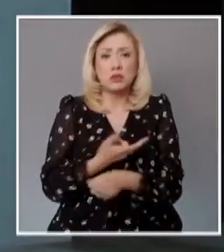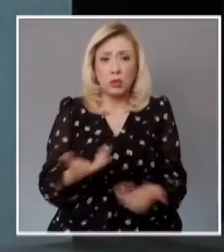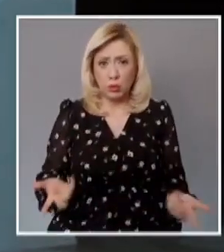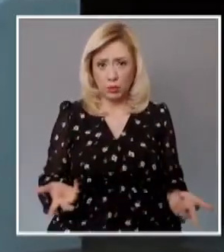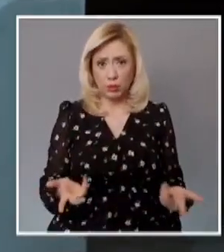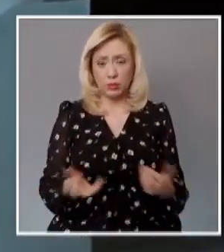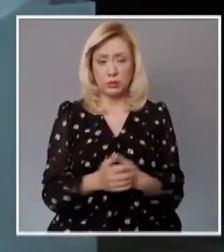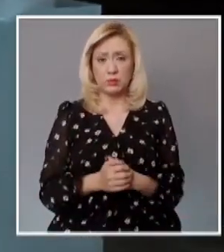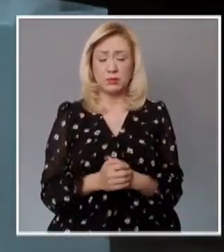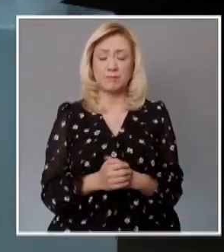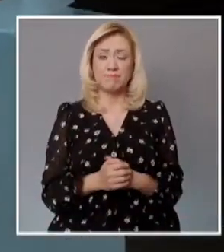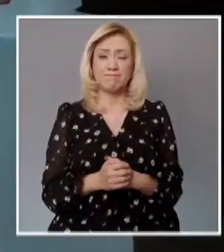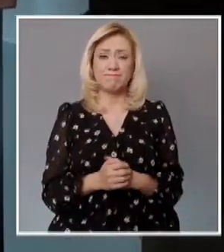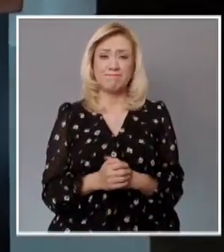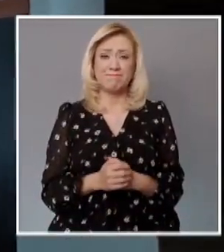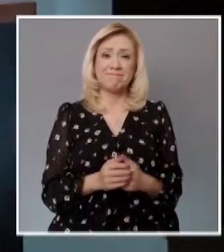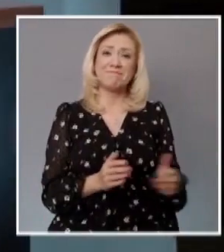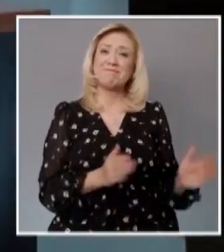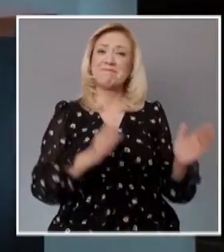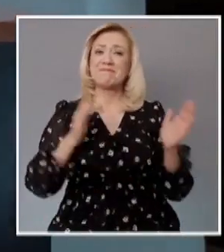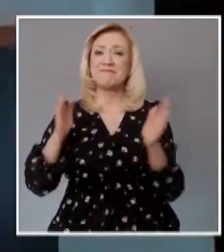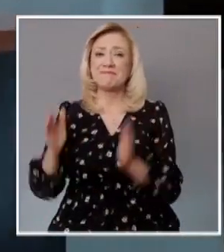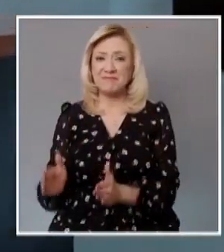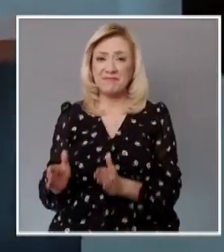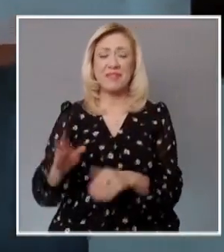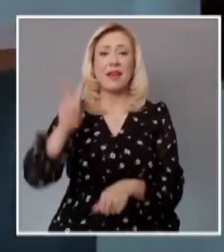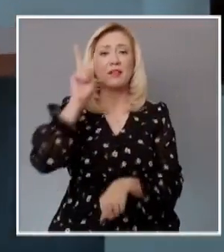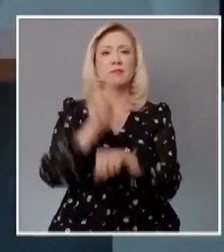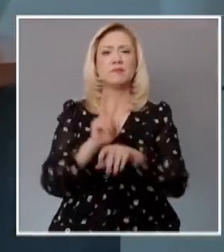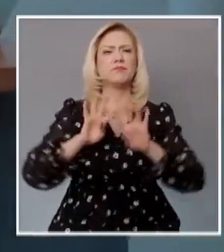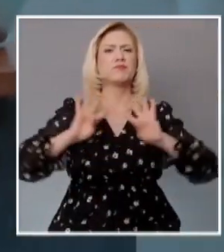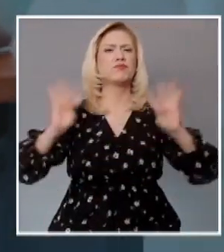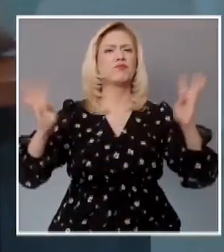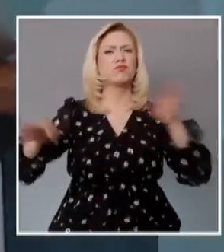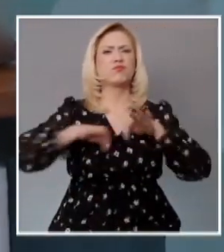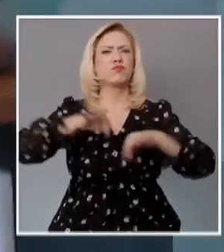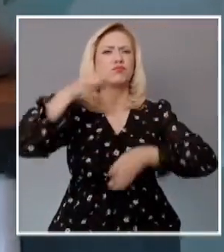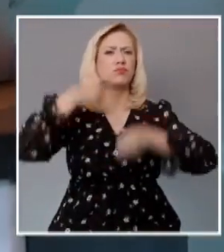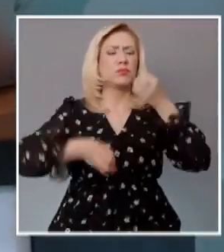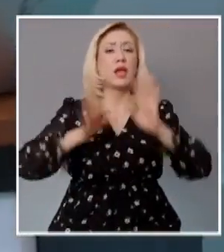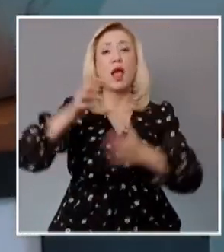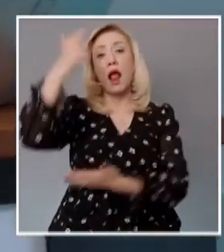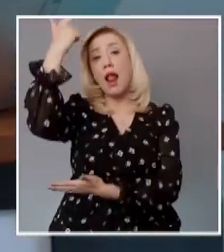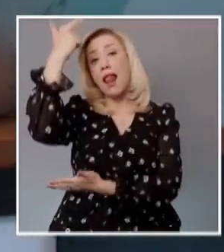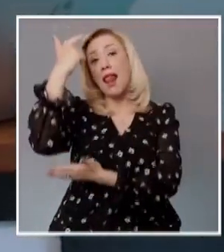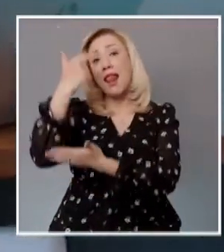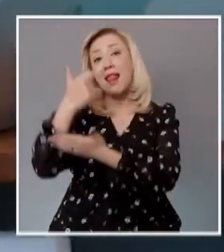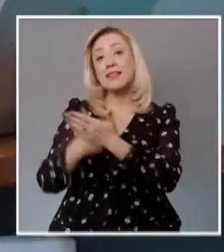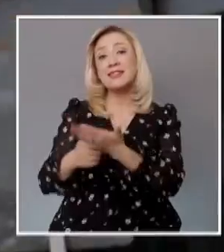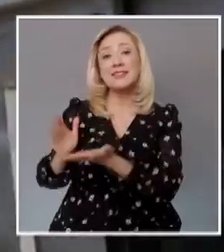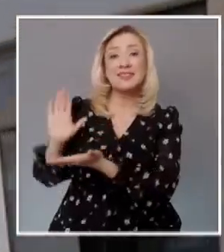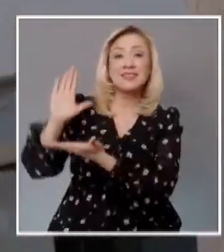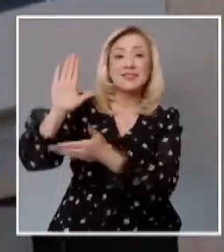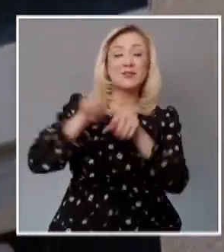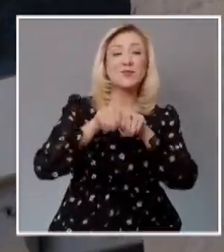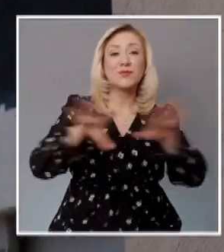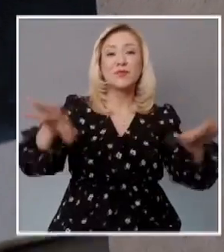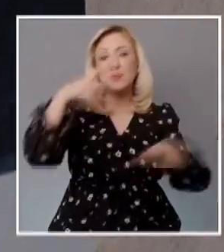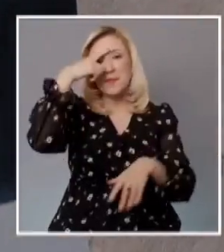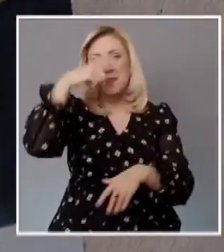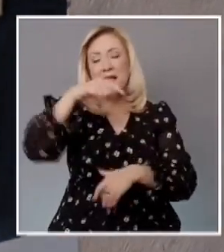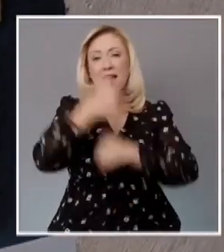En otros temas, el Consejo de la Judicatura Federal dio a conocer las listas de los vencedores de distintos concursos, esto para